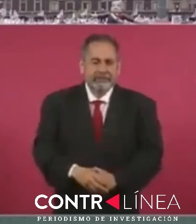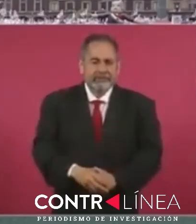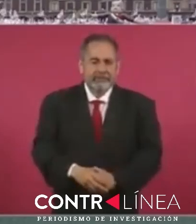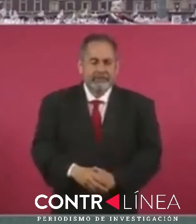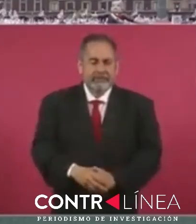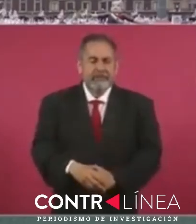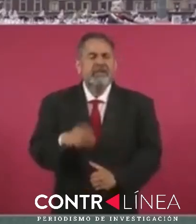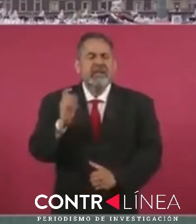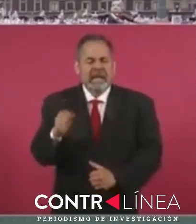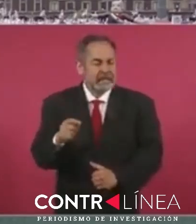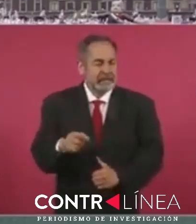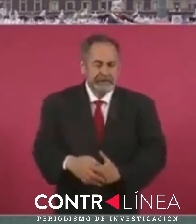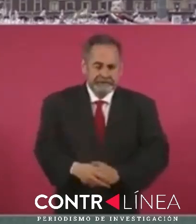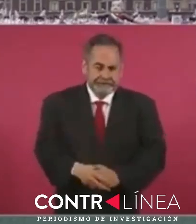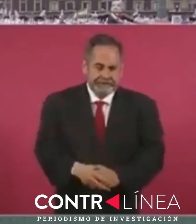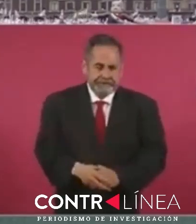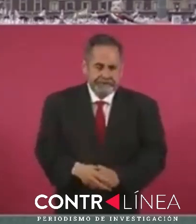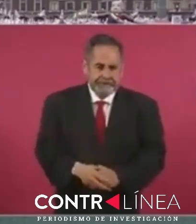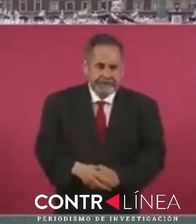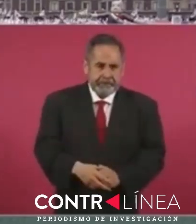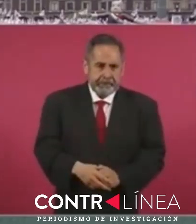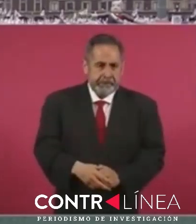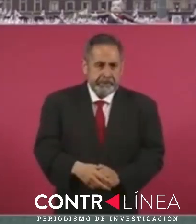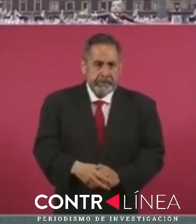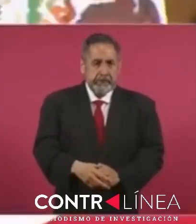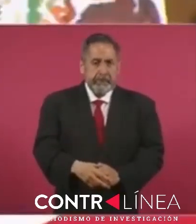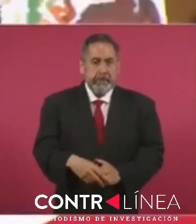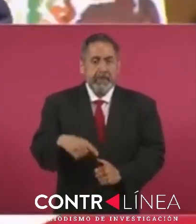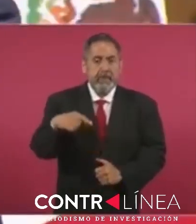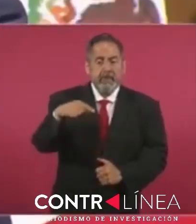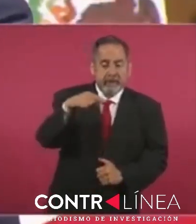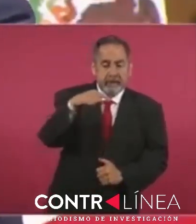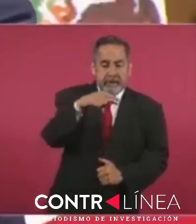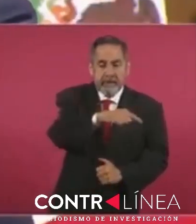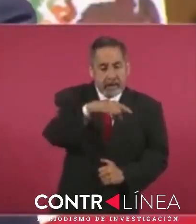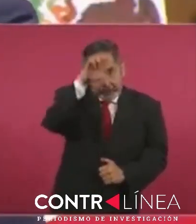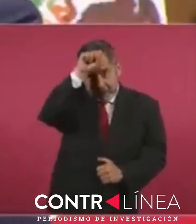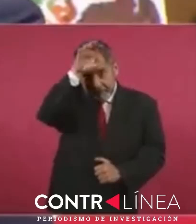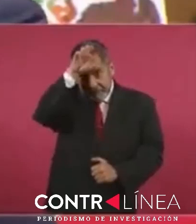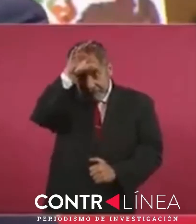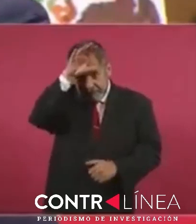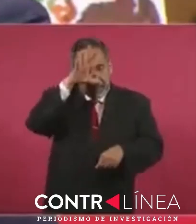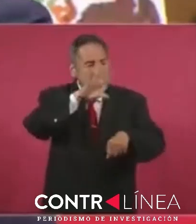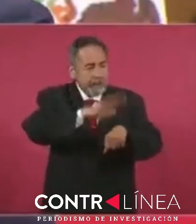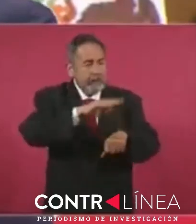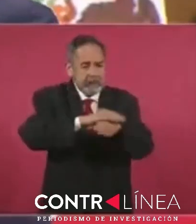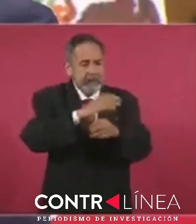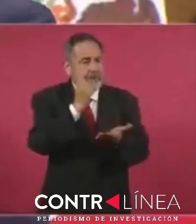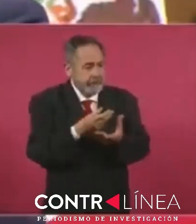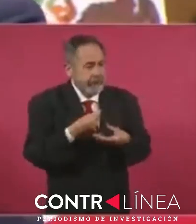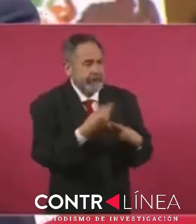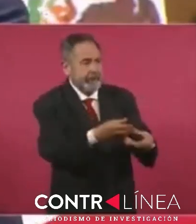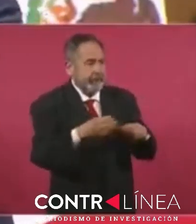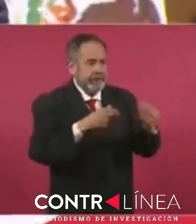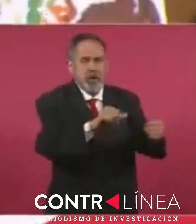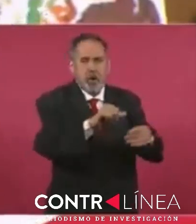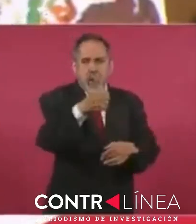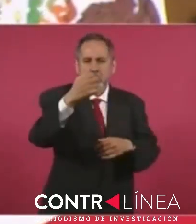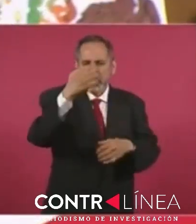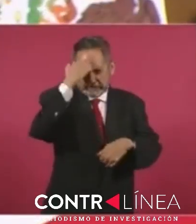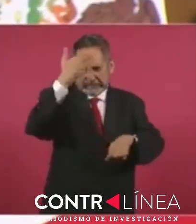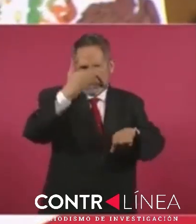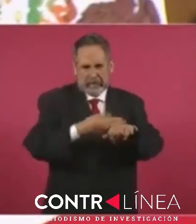Se frenó la fiebre de entrega de concesiones mineras a empresas nacionales